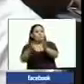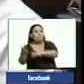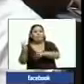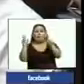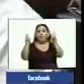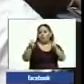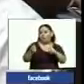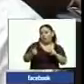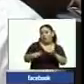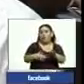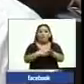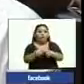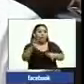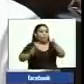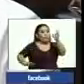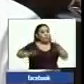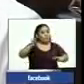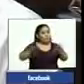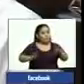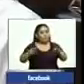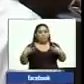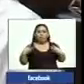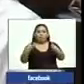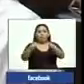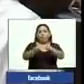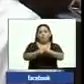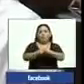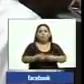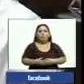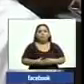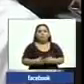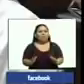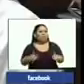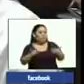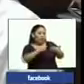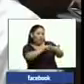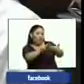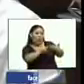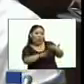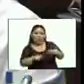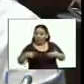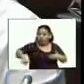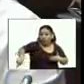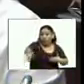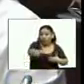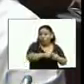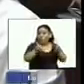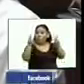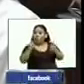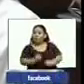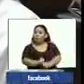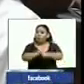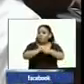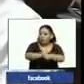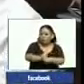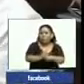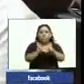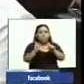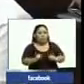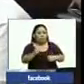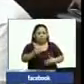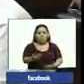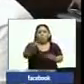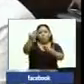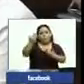esencialmente a principios de justicia social, que tiendan a asegurar a todos los habitantes del país una existencia